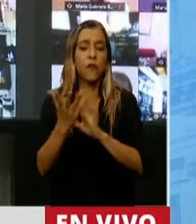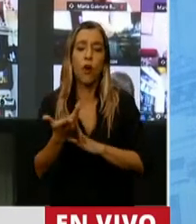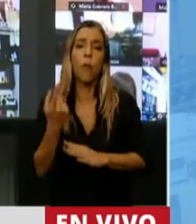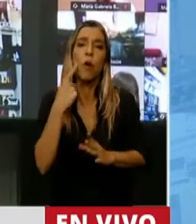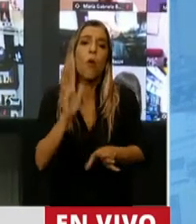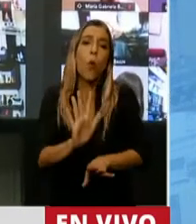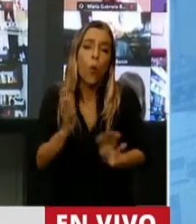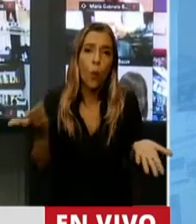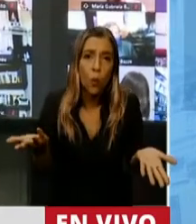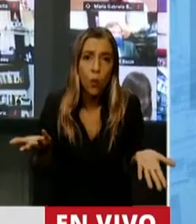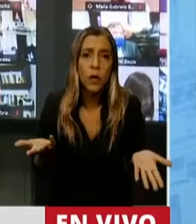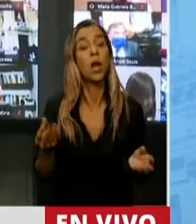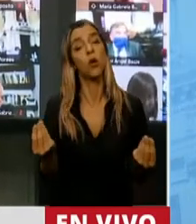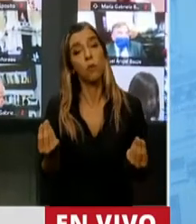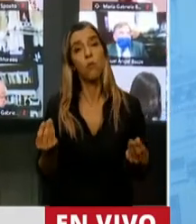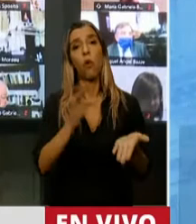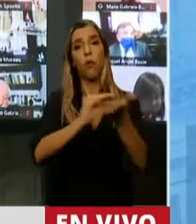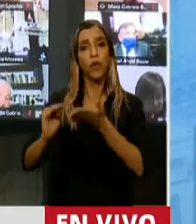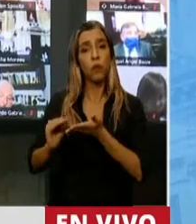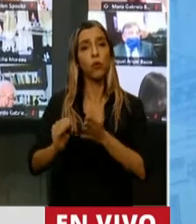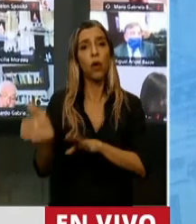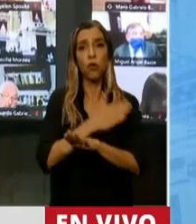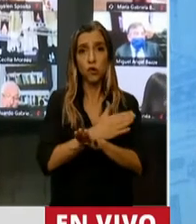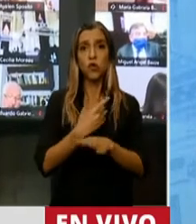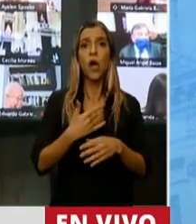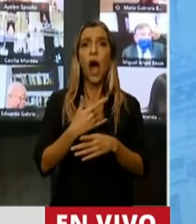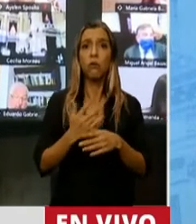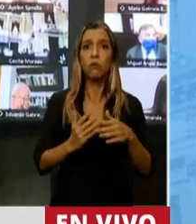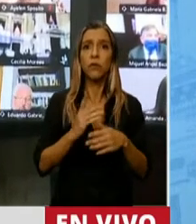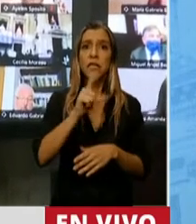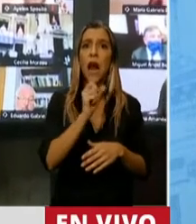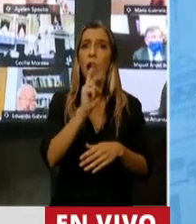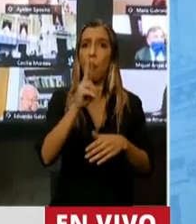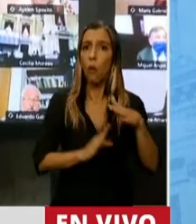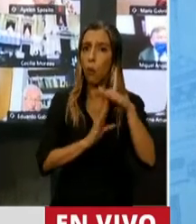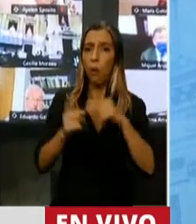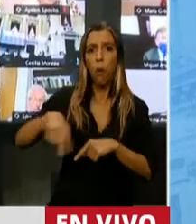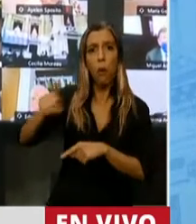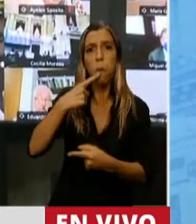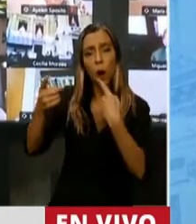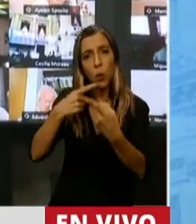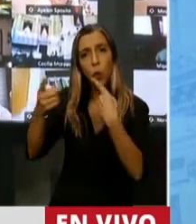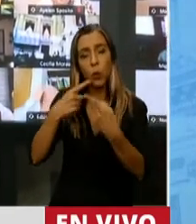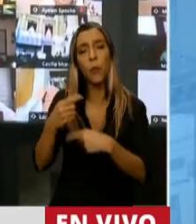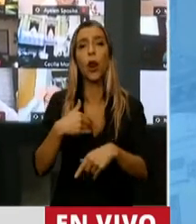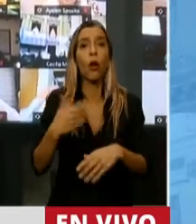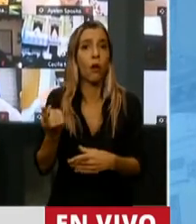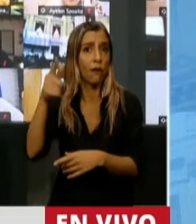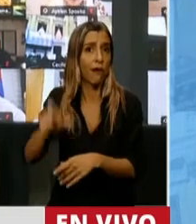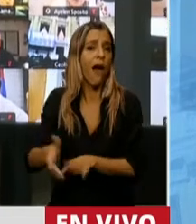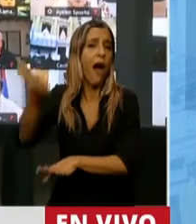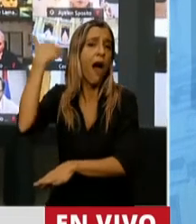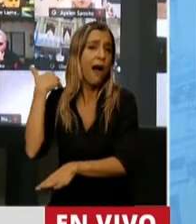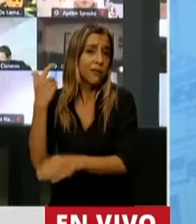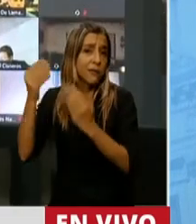los diputados que se pusieron de acuerdo en labor parlamentaria le pudieron hacer hasta preguntas al ministro de Economía, cuando en general acá los ministros de Economía